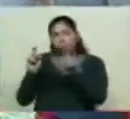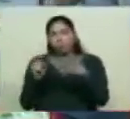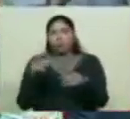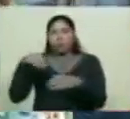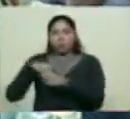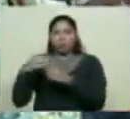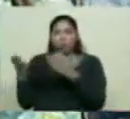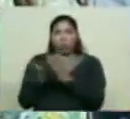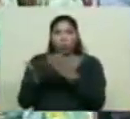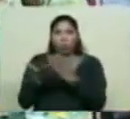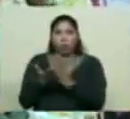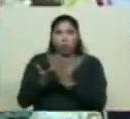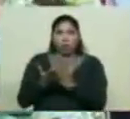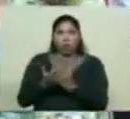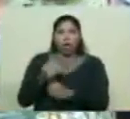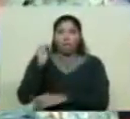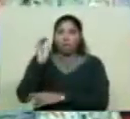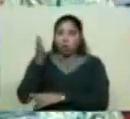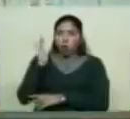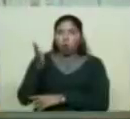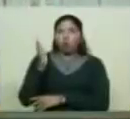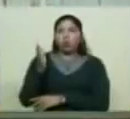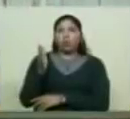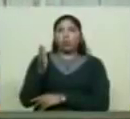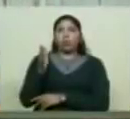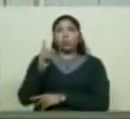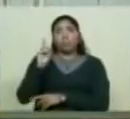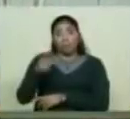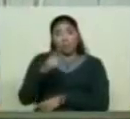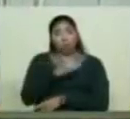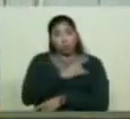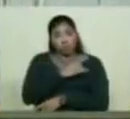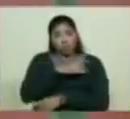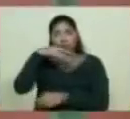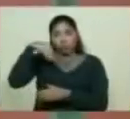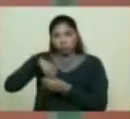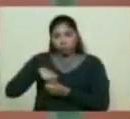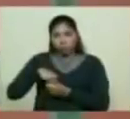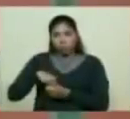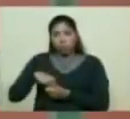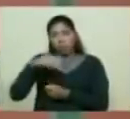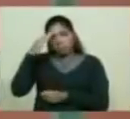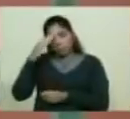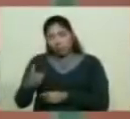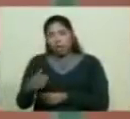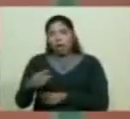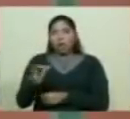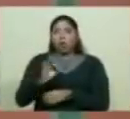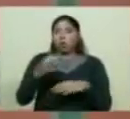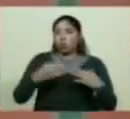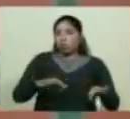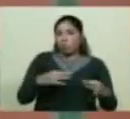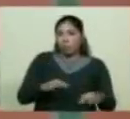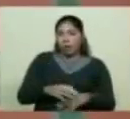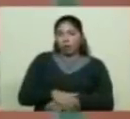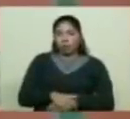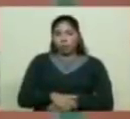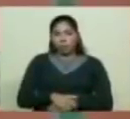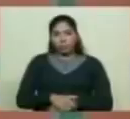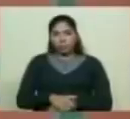bolívar foros ensayo igualmente en las universidades civiles y militares en las academias militares